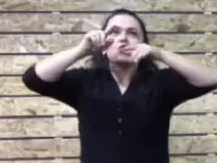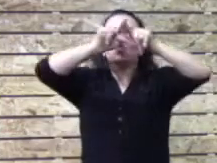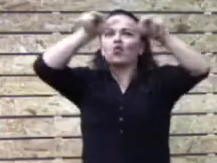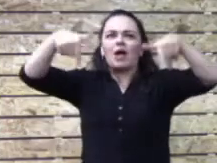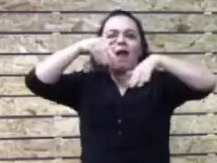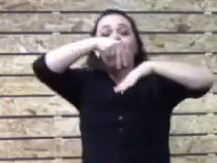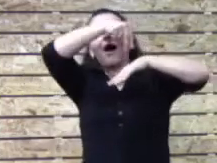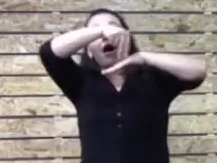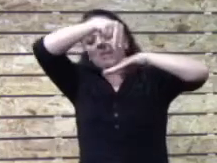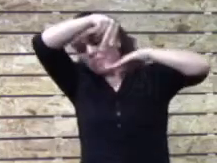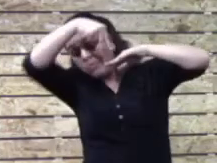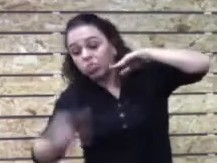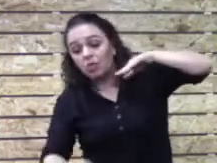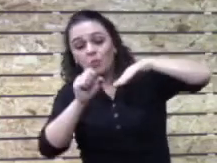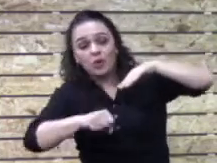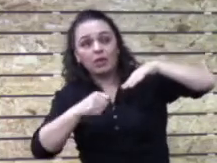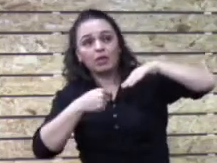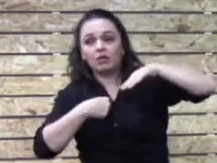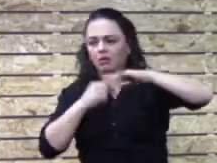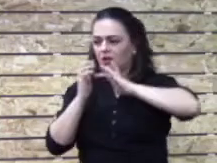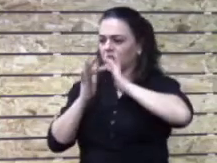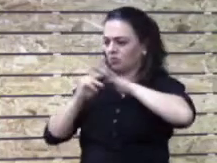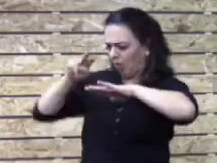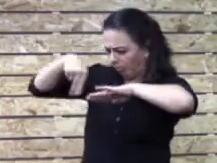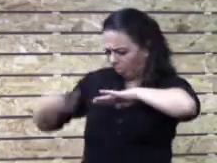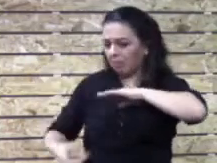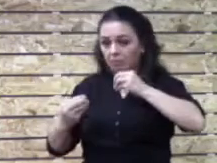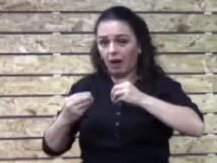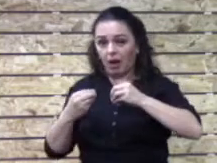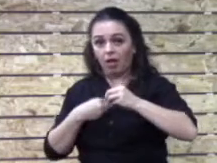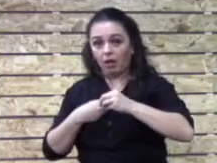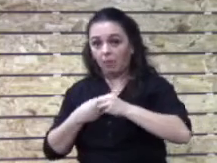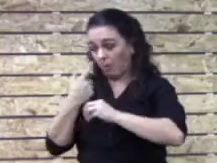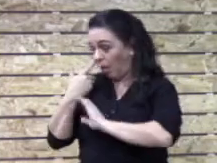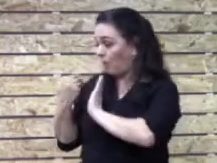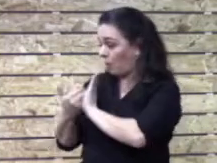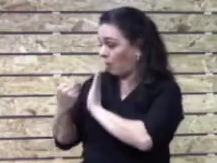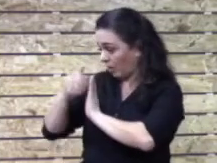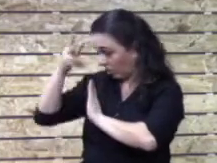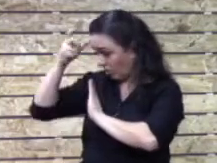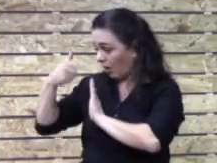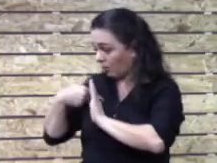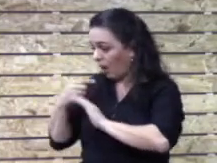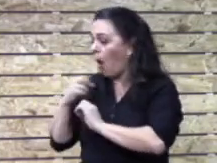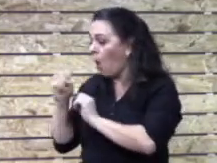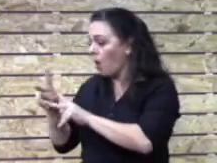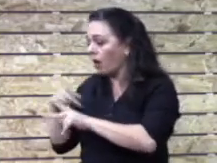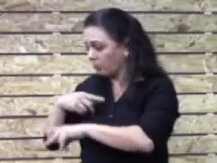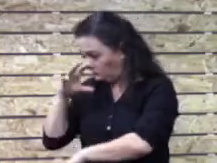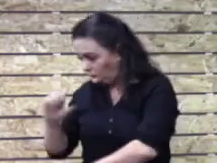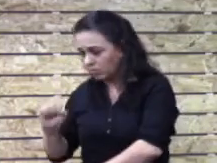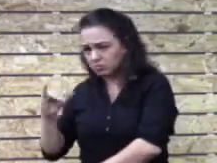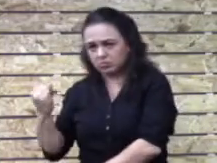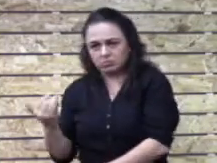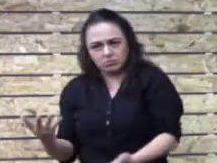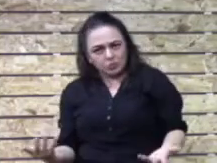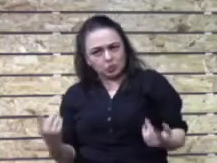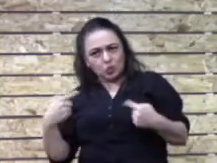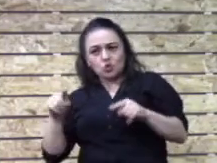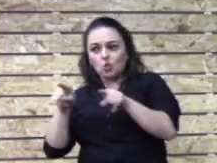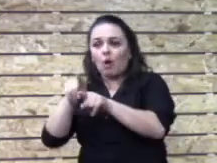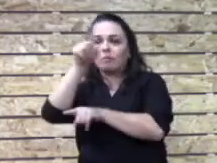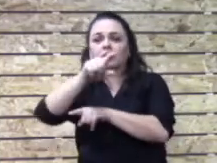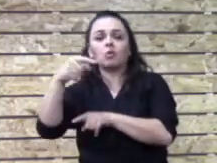¿Para darle gusto a Satanás? Como si alguien viniera a probarnos en nuestra fe. Y bueno, la cuarta forma equivocada en